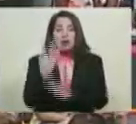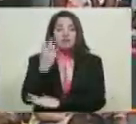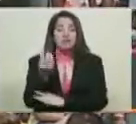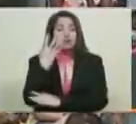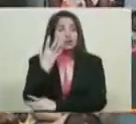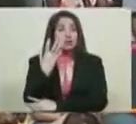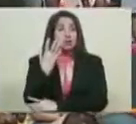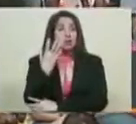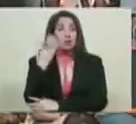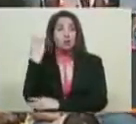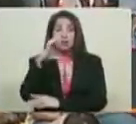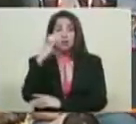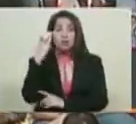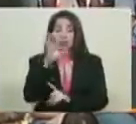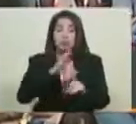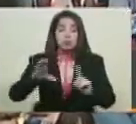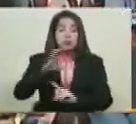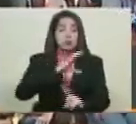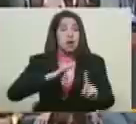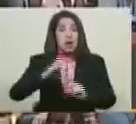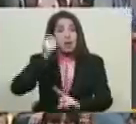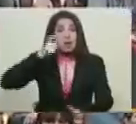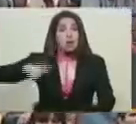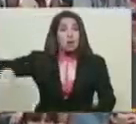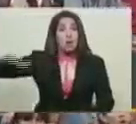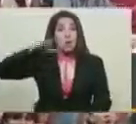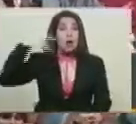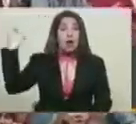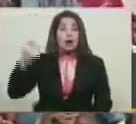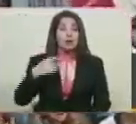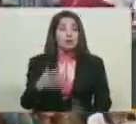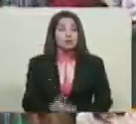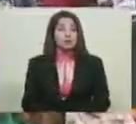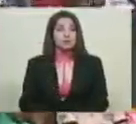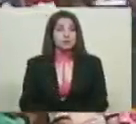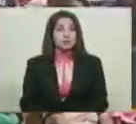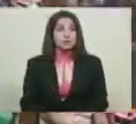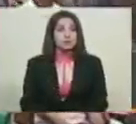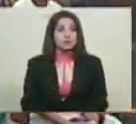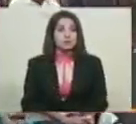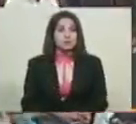Cultural del Guárico. Saludo a la gente del Guárico.